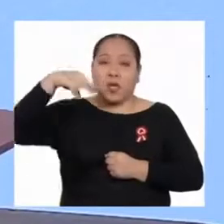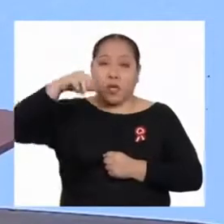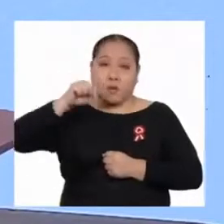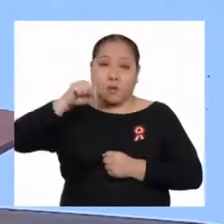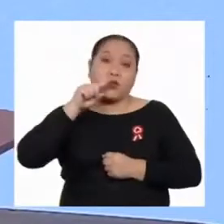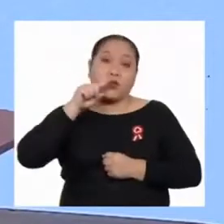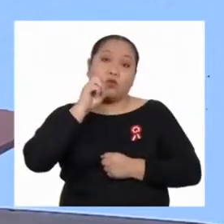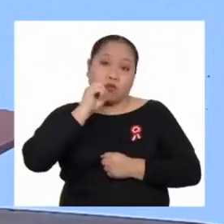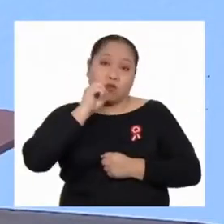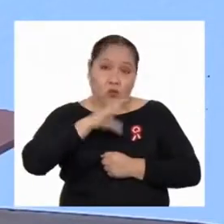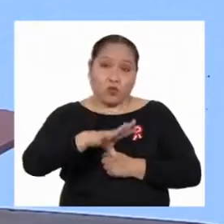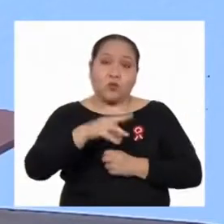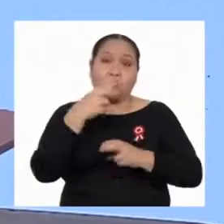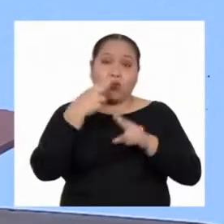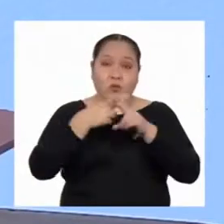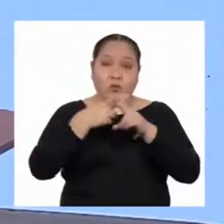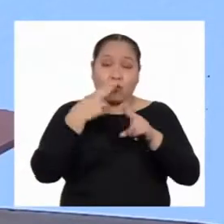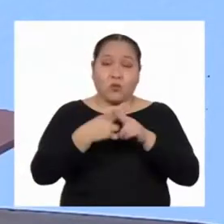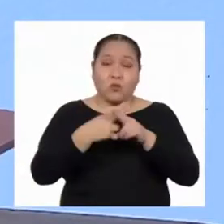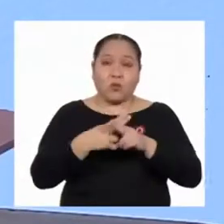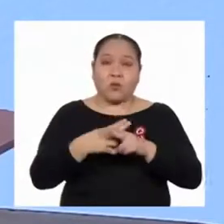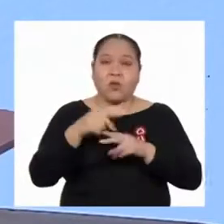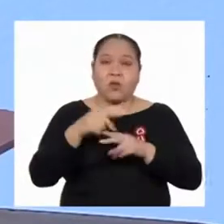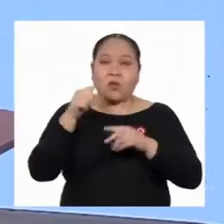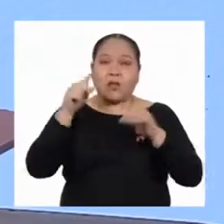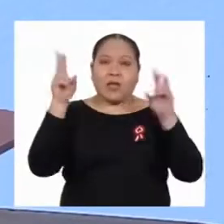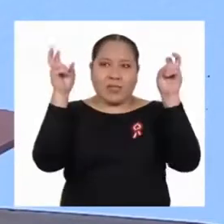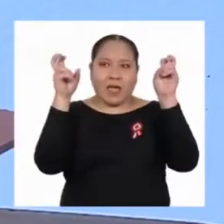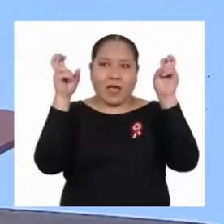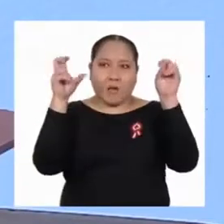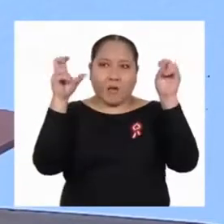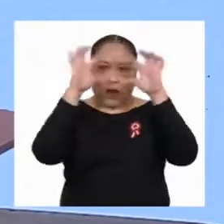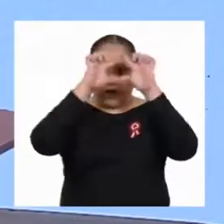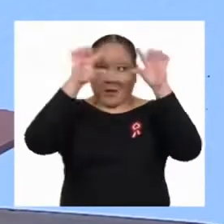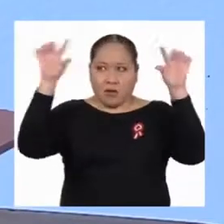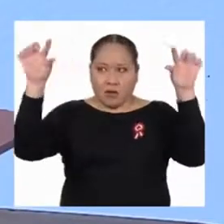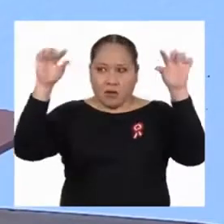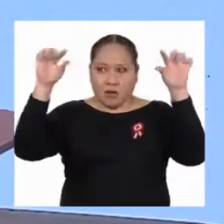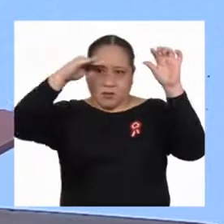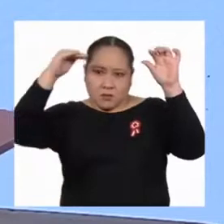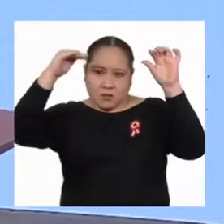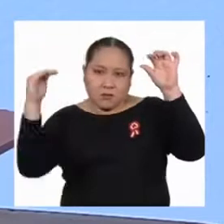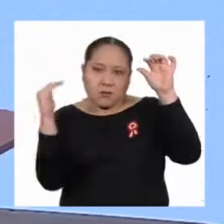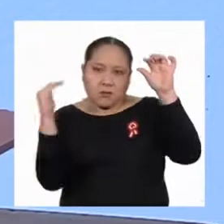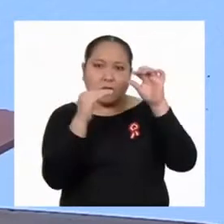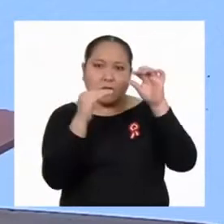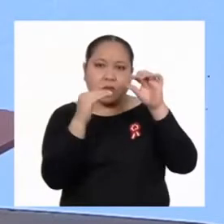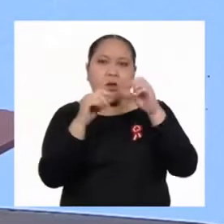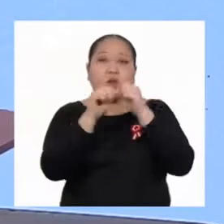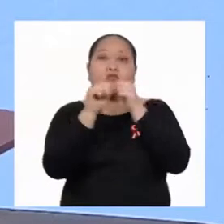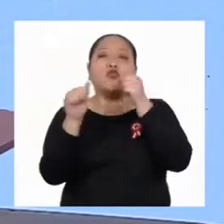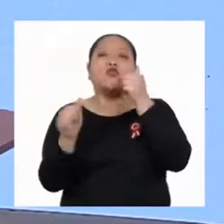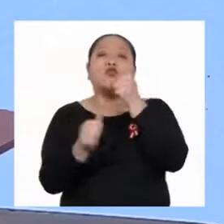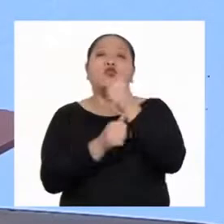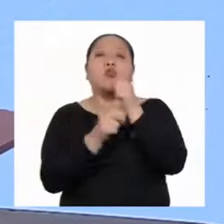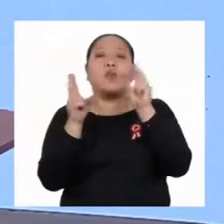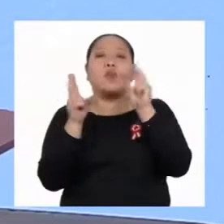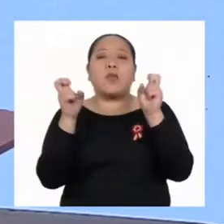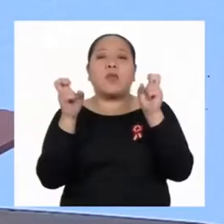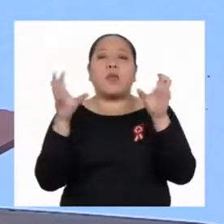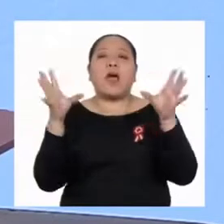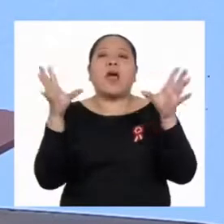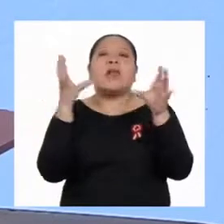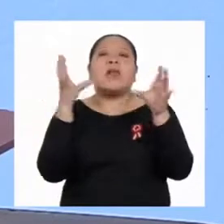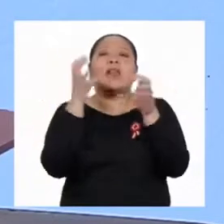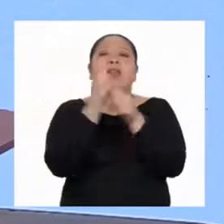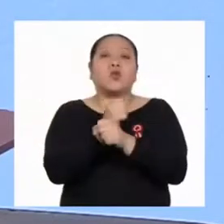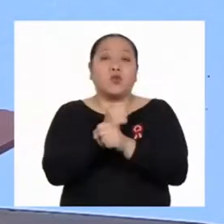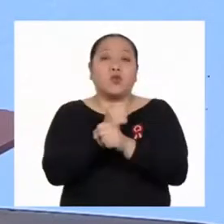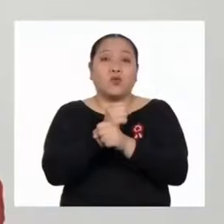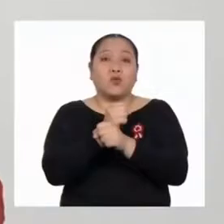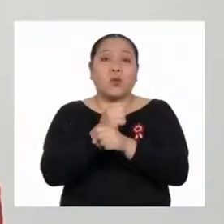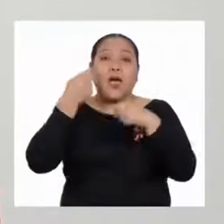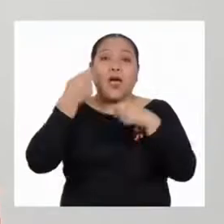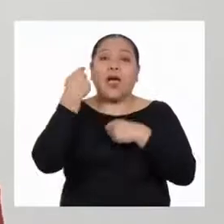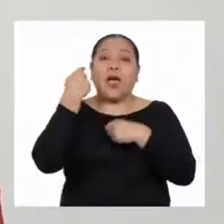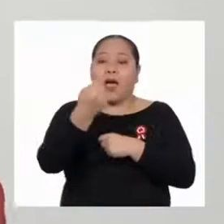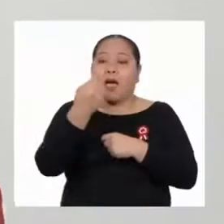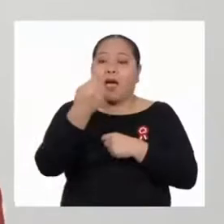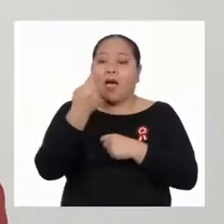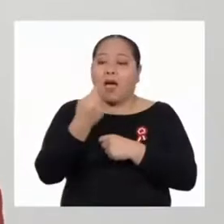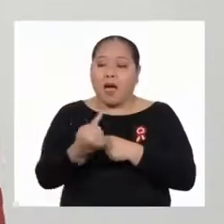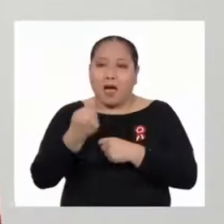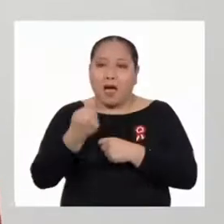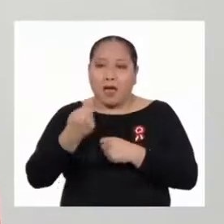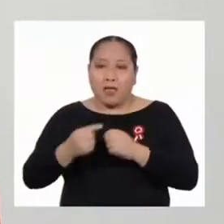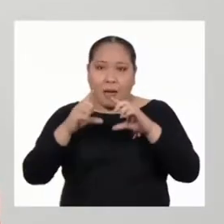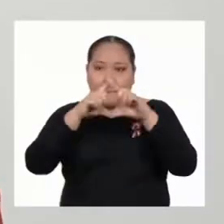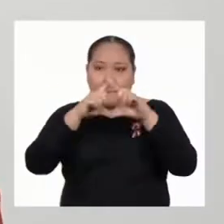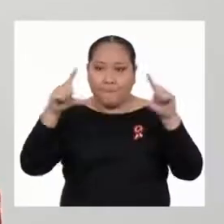se desprenden del tema general y resumen el contenido de cada parte del texto. Sí, y